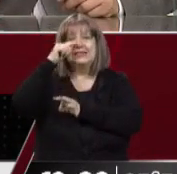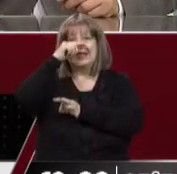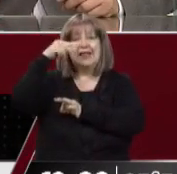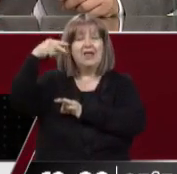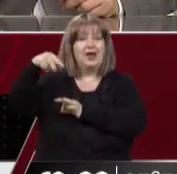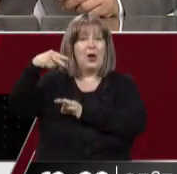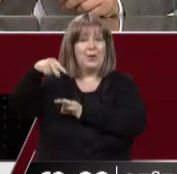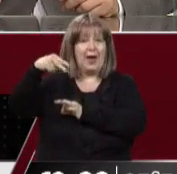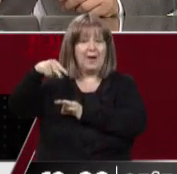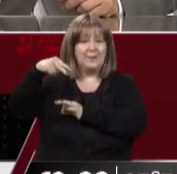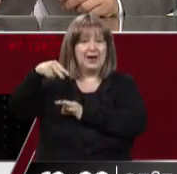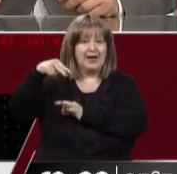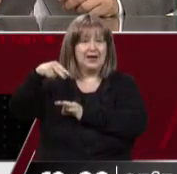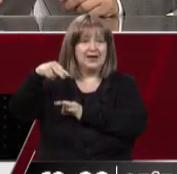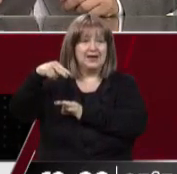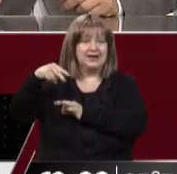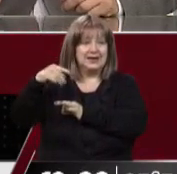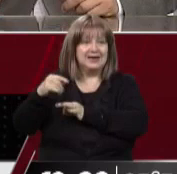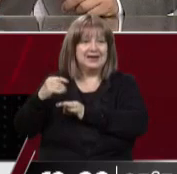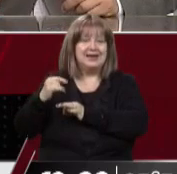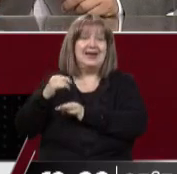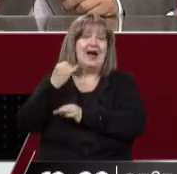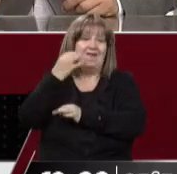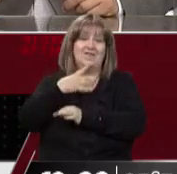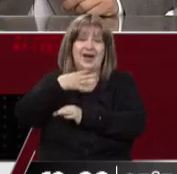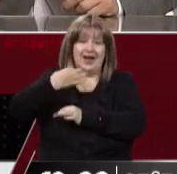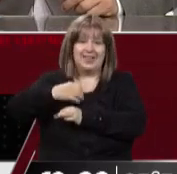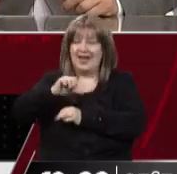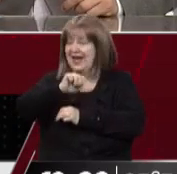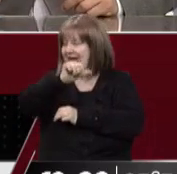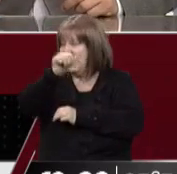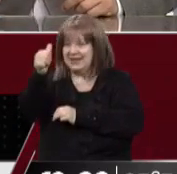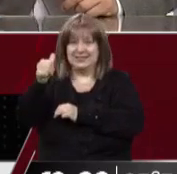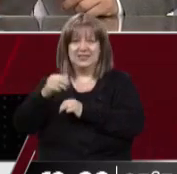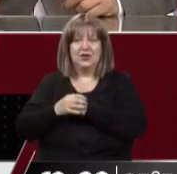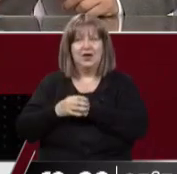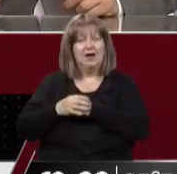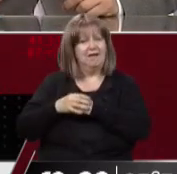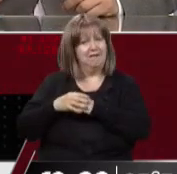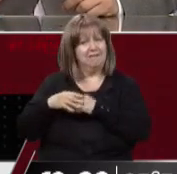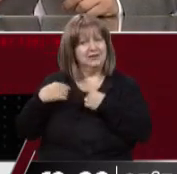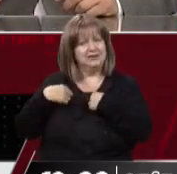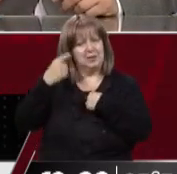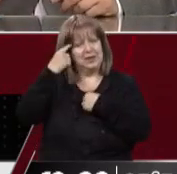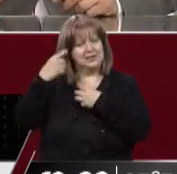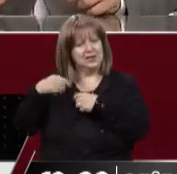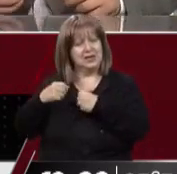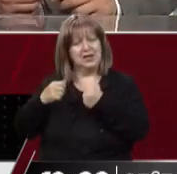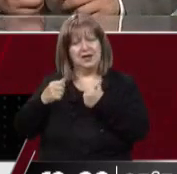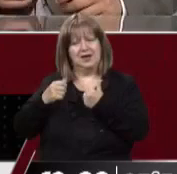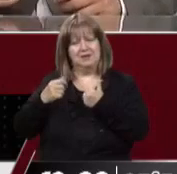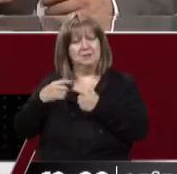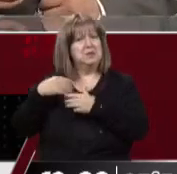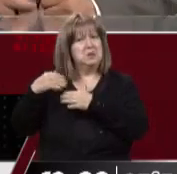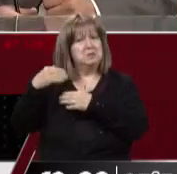noviembre en Doha, Qatar. La verdad que es un éxito. 7 tremendo. De mayo, Sudáfrica, y en noviembre ya en Qatar.